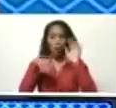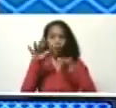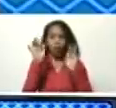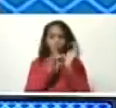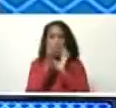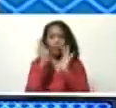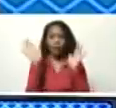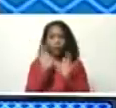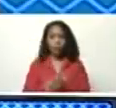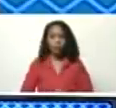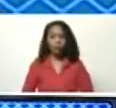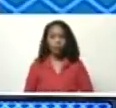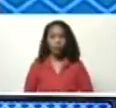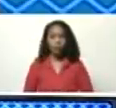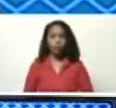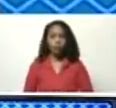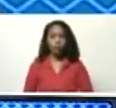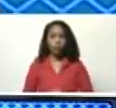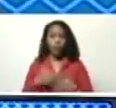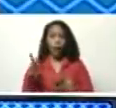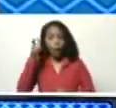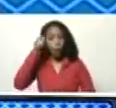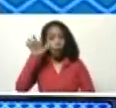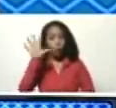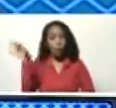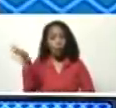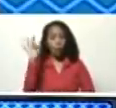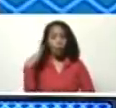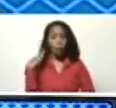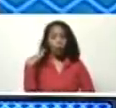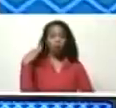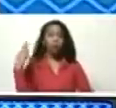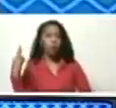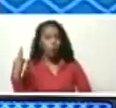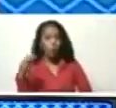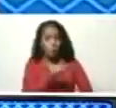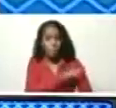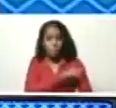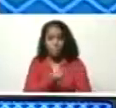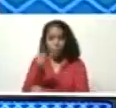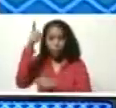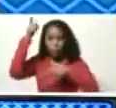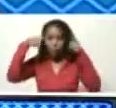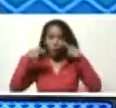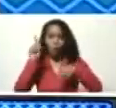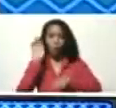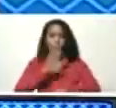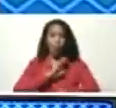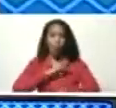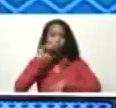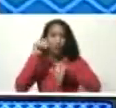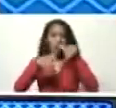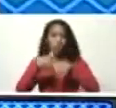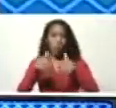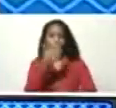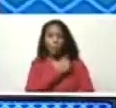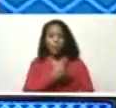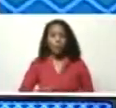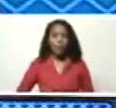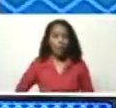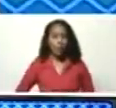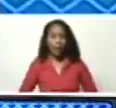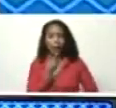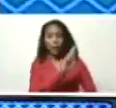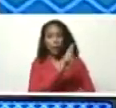abril, que el pueblo me eligió por mandato de Chávez, con sus votos, presidente de